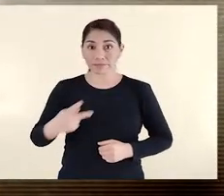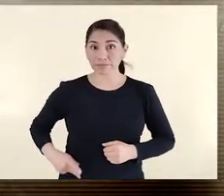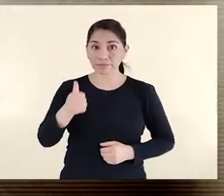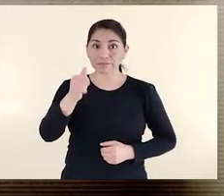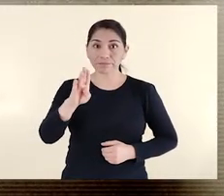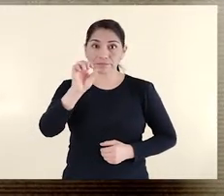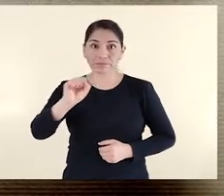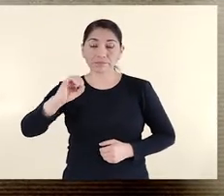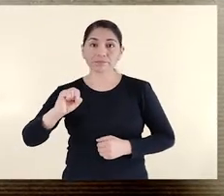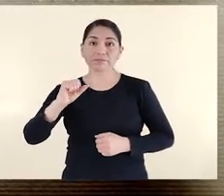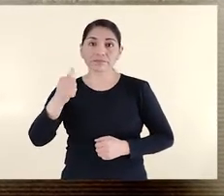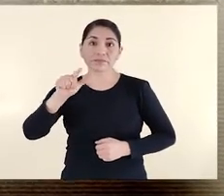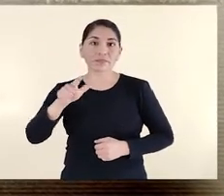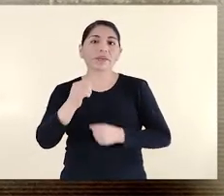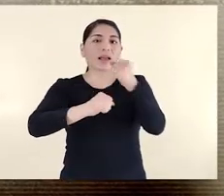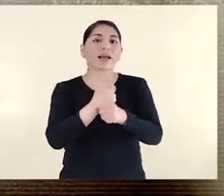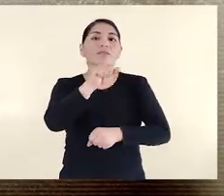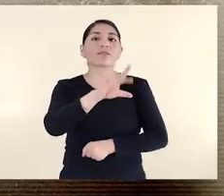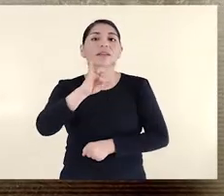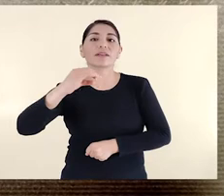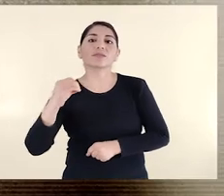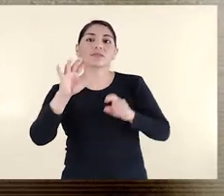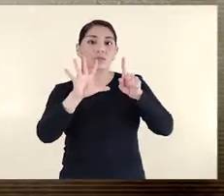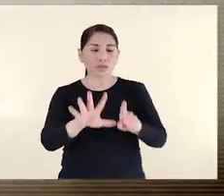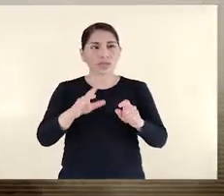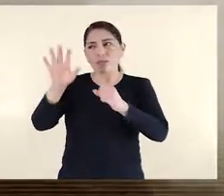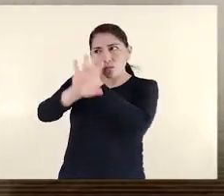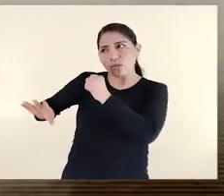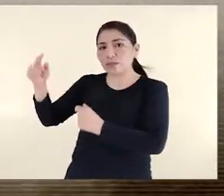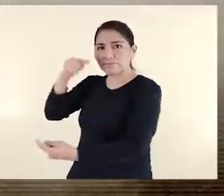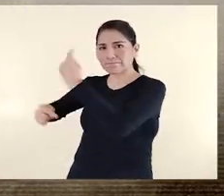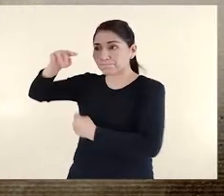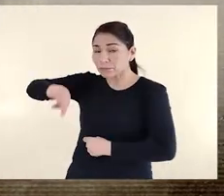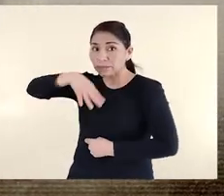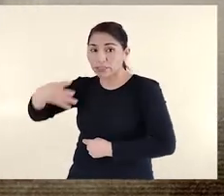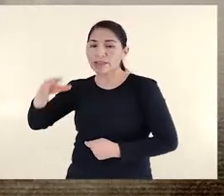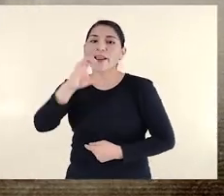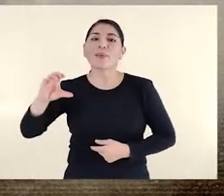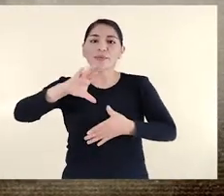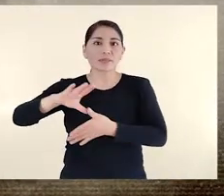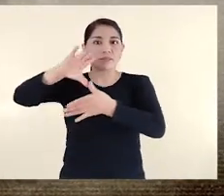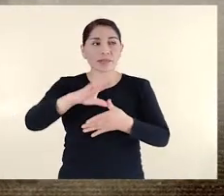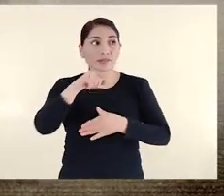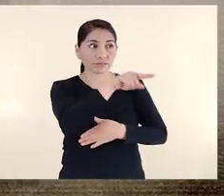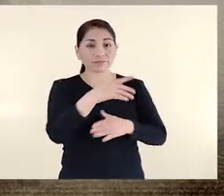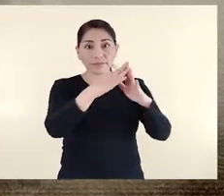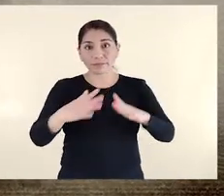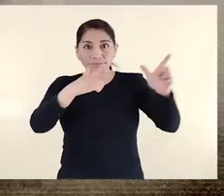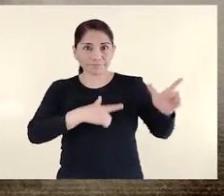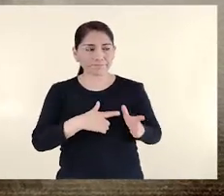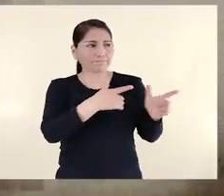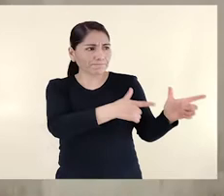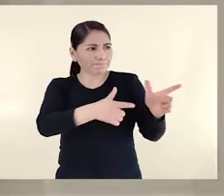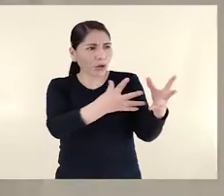por el virrey Abascal en 1806 en prevención de los ataques ingleses a las costas americanas, que se convirtió en un cuartel